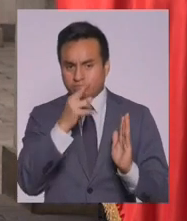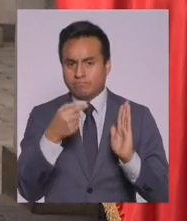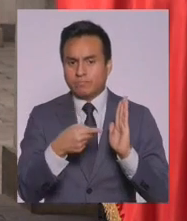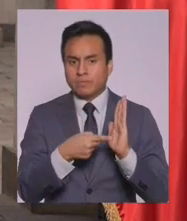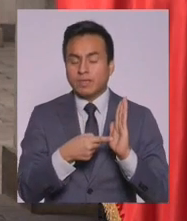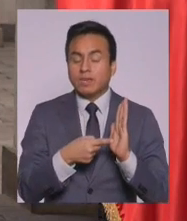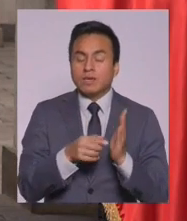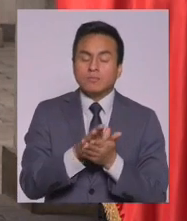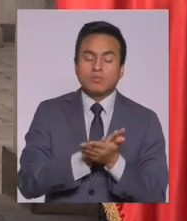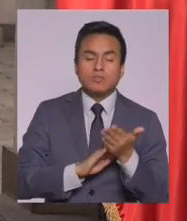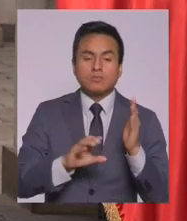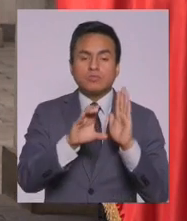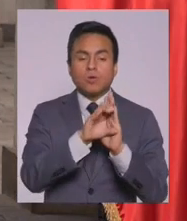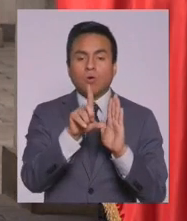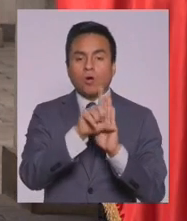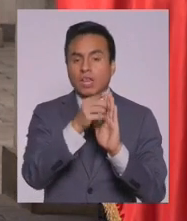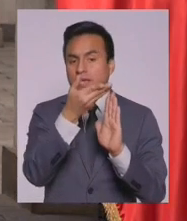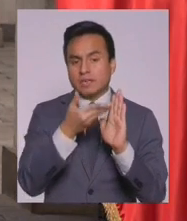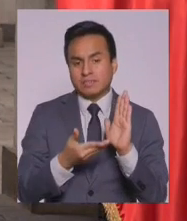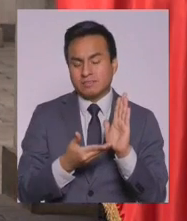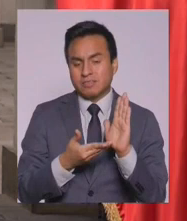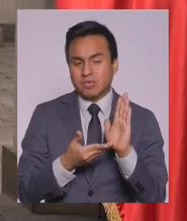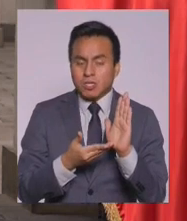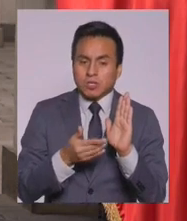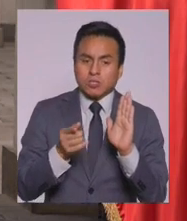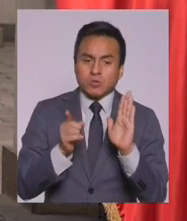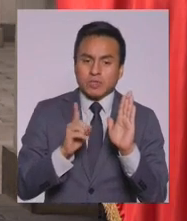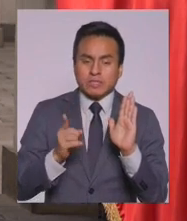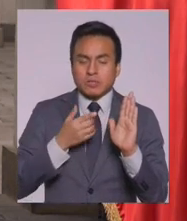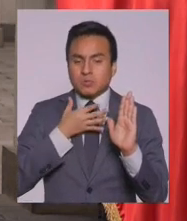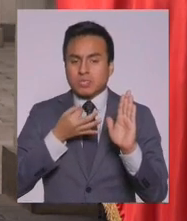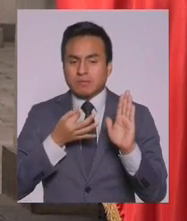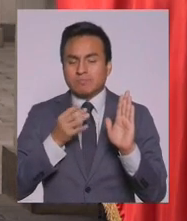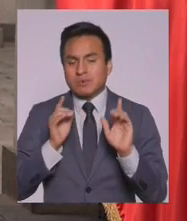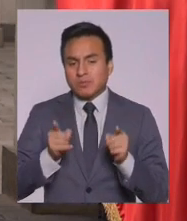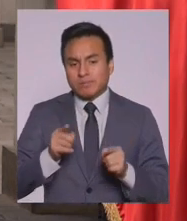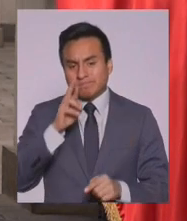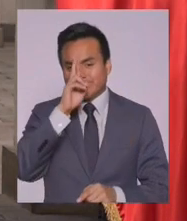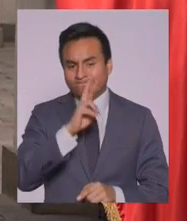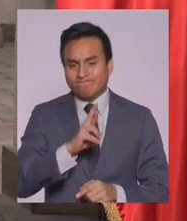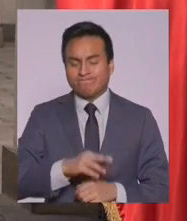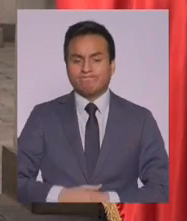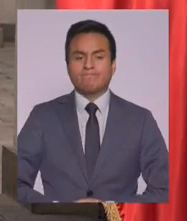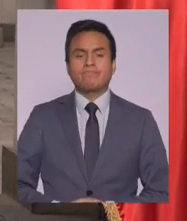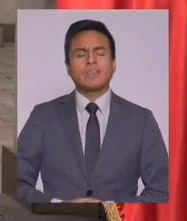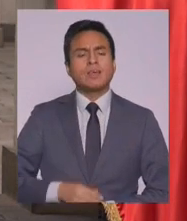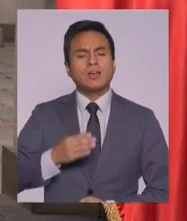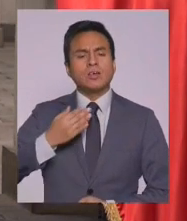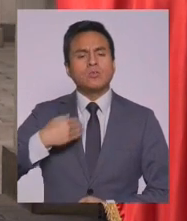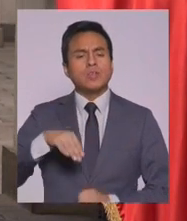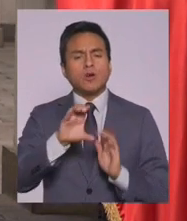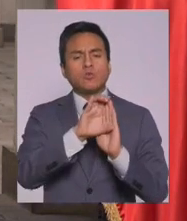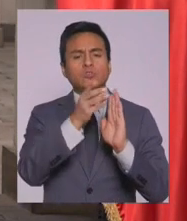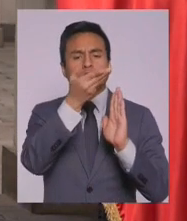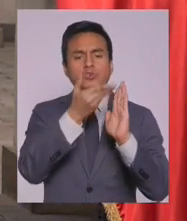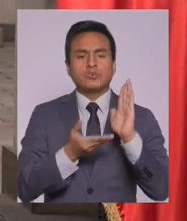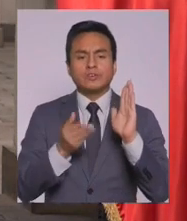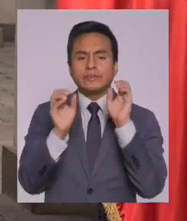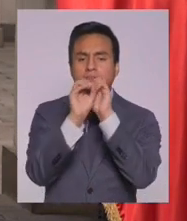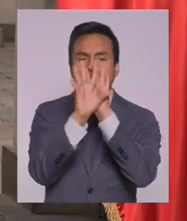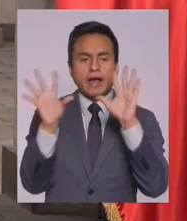esta Constitución o estas leyes no sean de nuestro agrado. Nuestra Constitución es muy